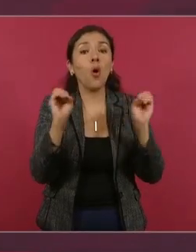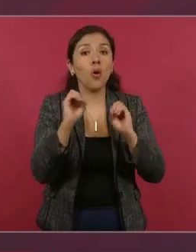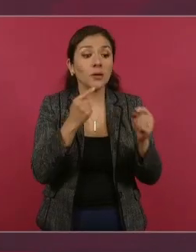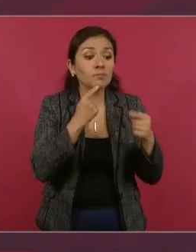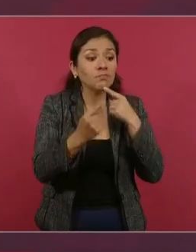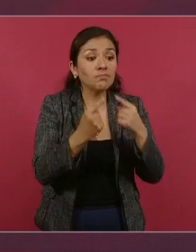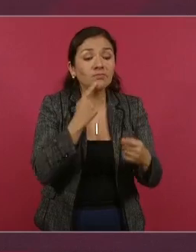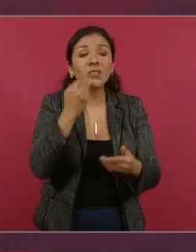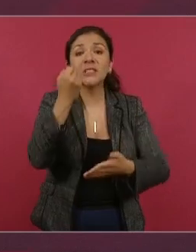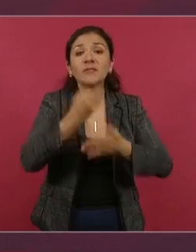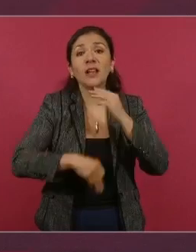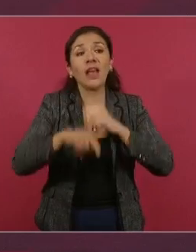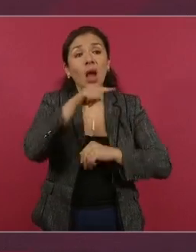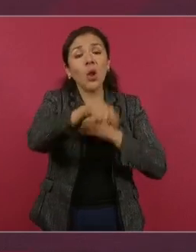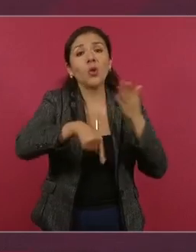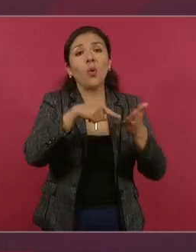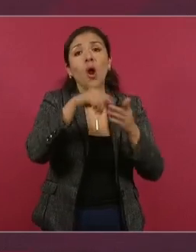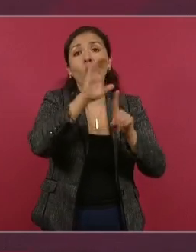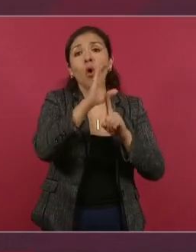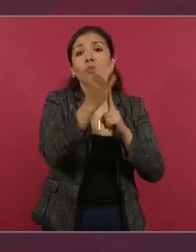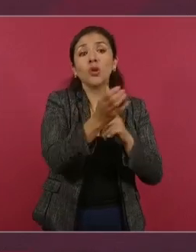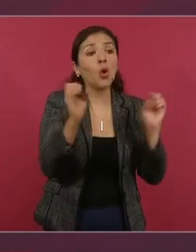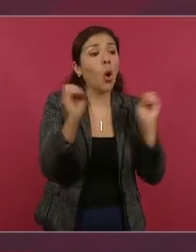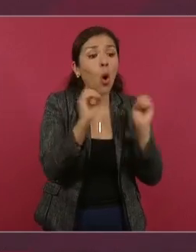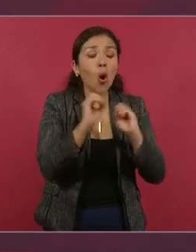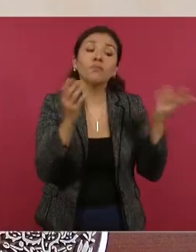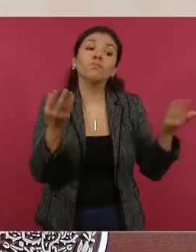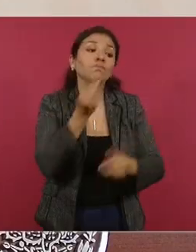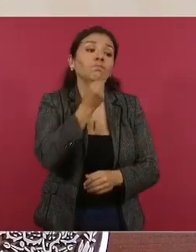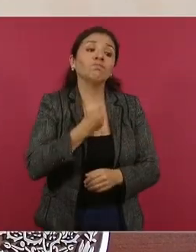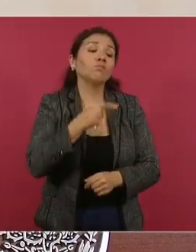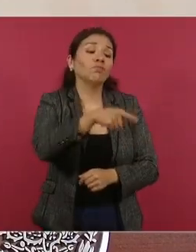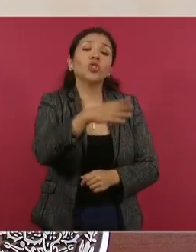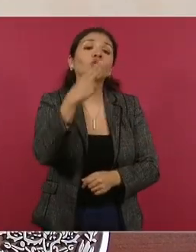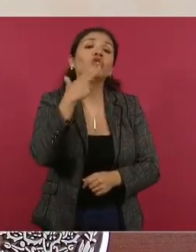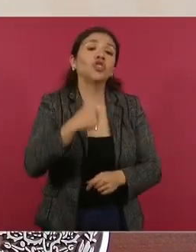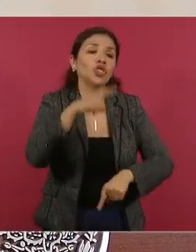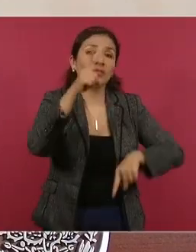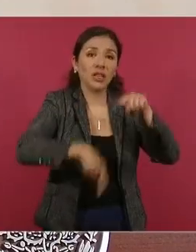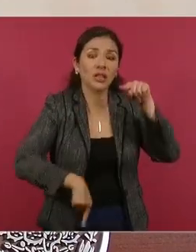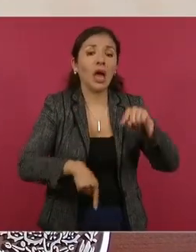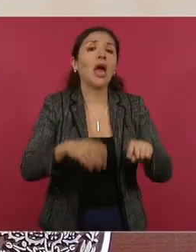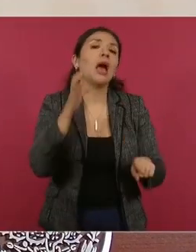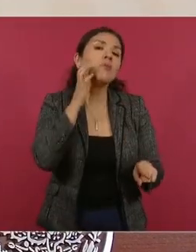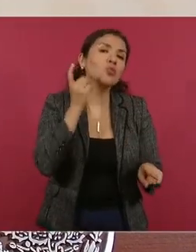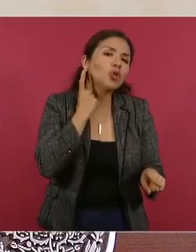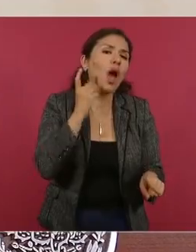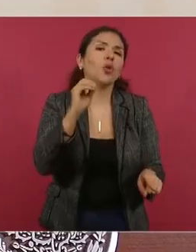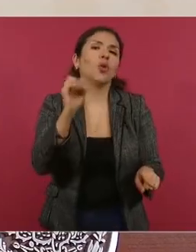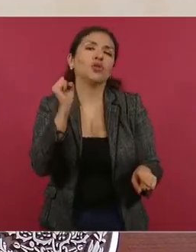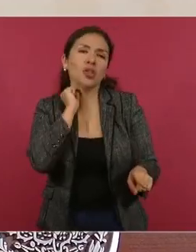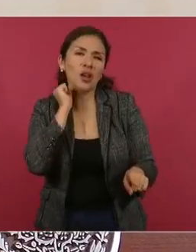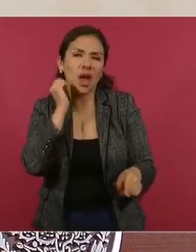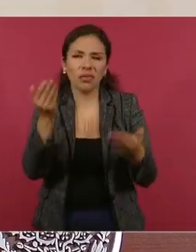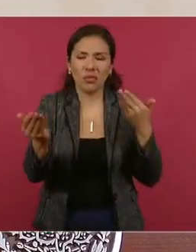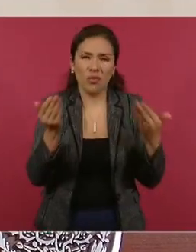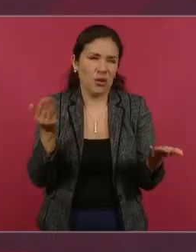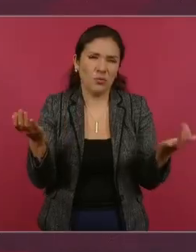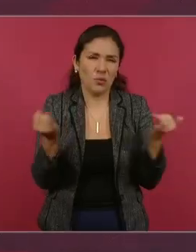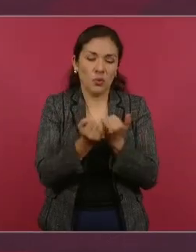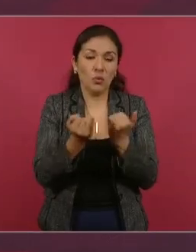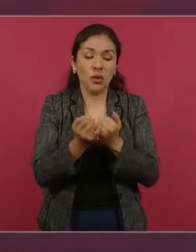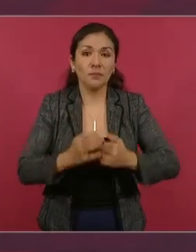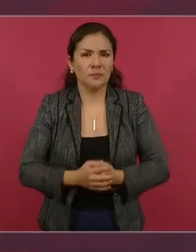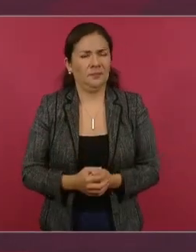necesarias en comisiones en la Cámara de Diputados, en la Cámara de Senadores. Ahora,